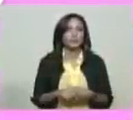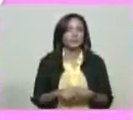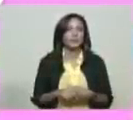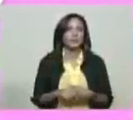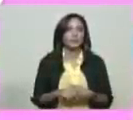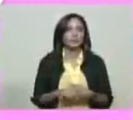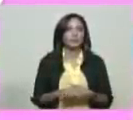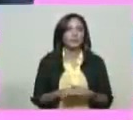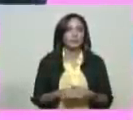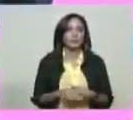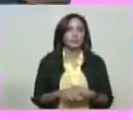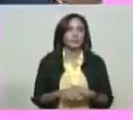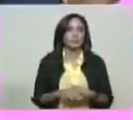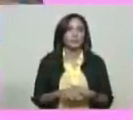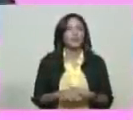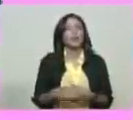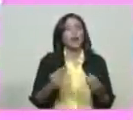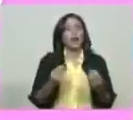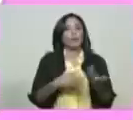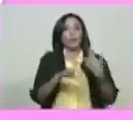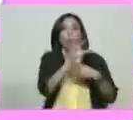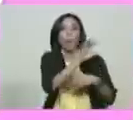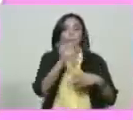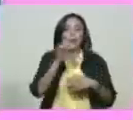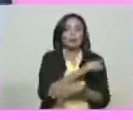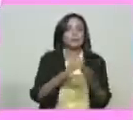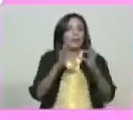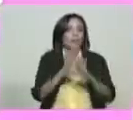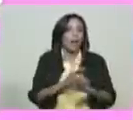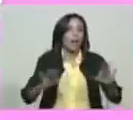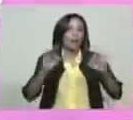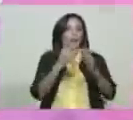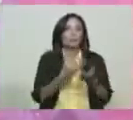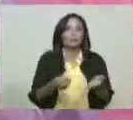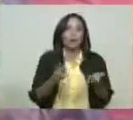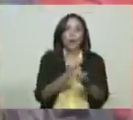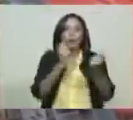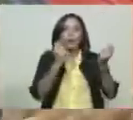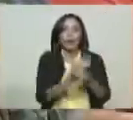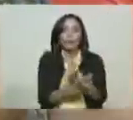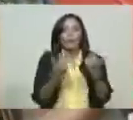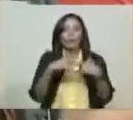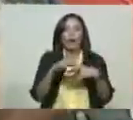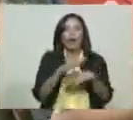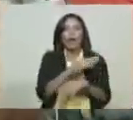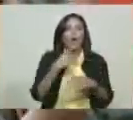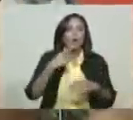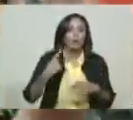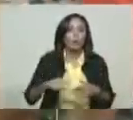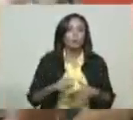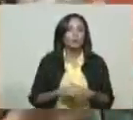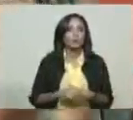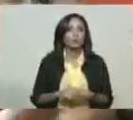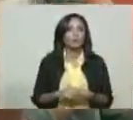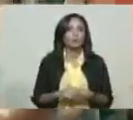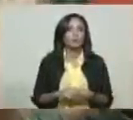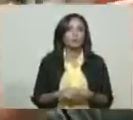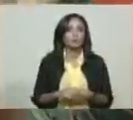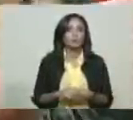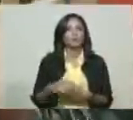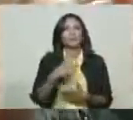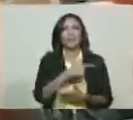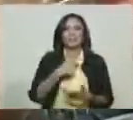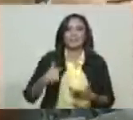Ya el mundo multipolar existe y nadie podrá revertirlo. Ya existe una poderosa Rusia, ya existe una poderosa